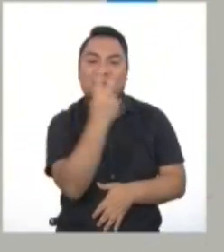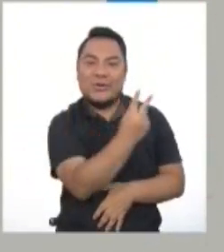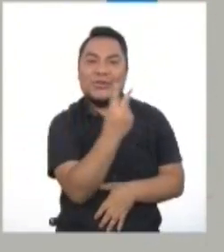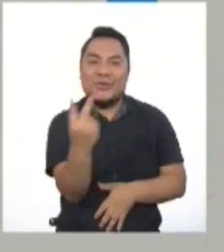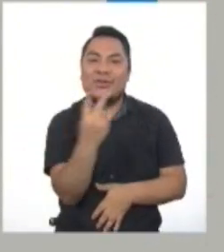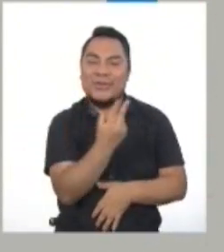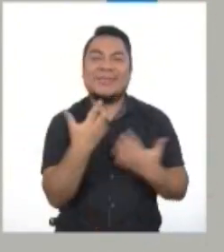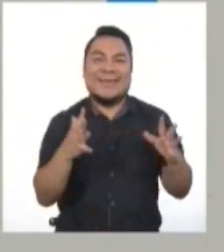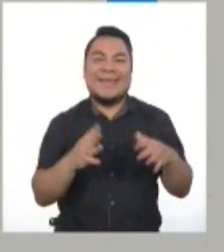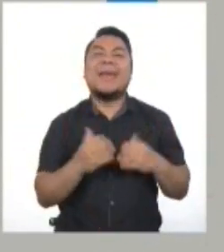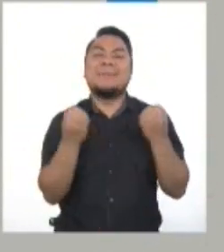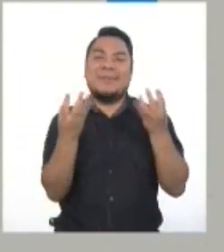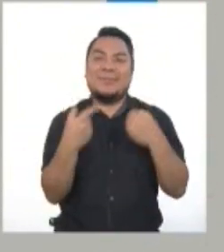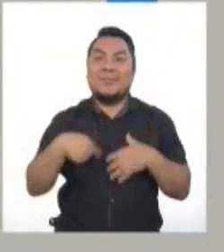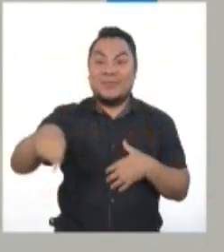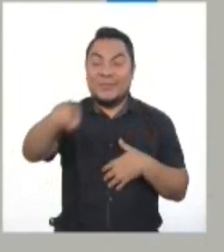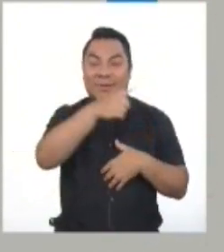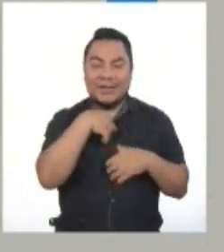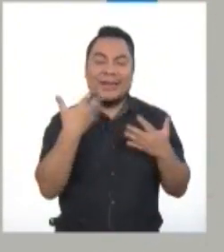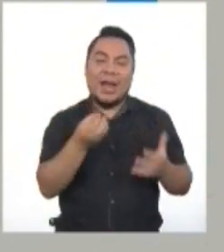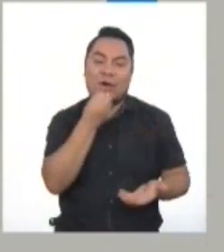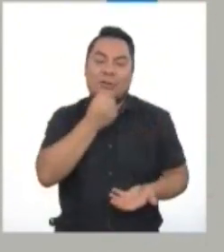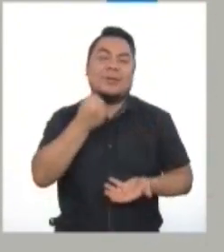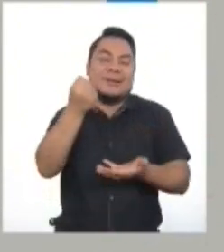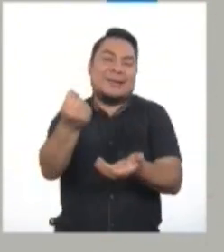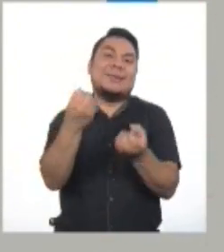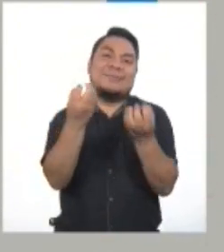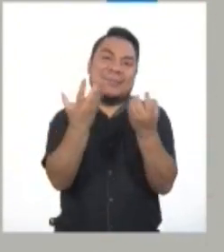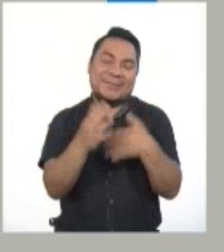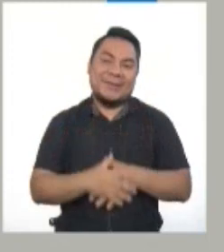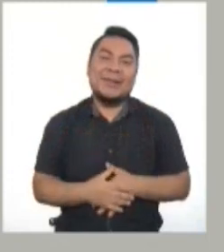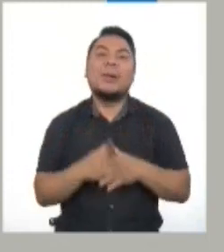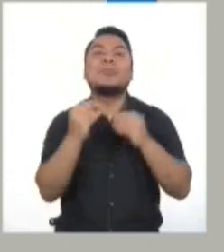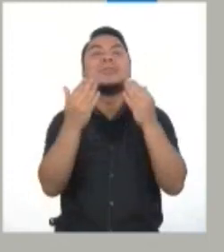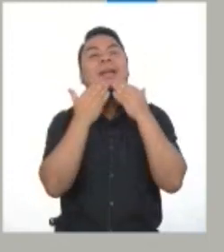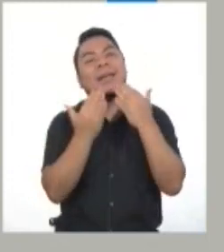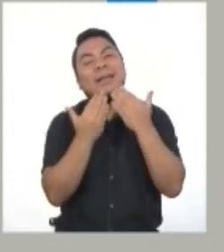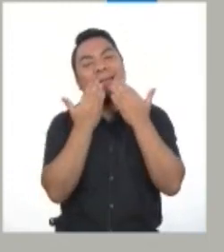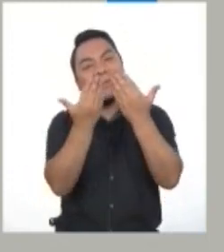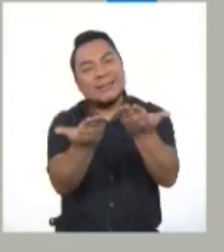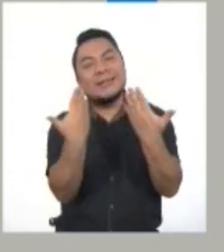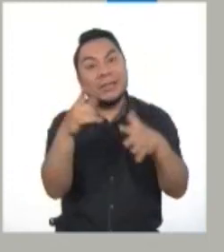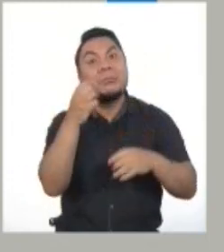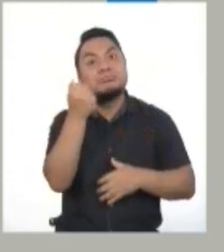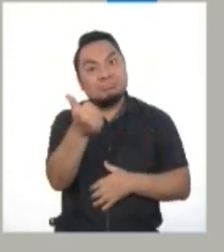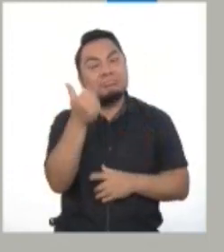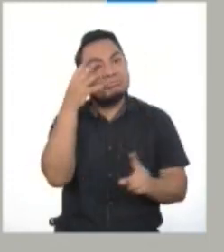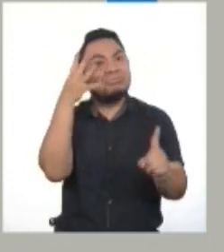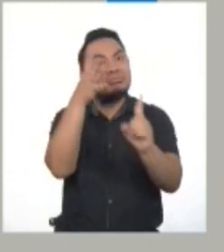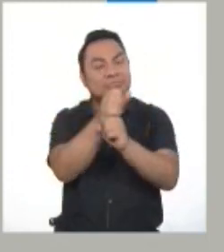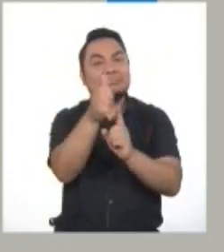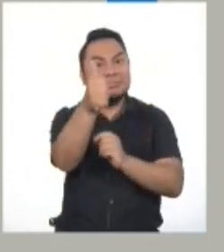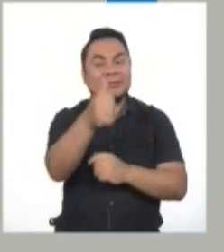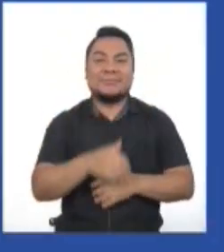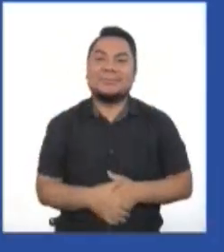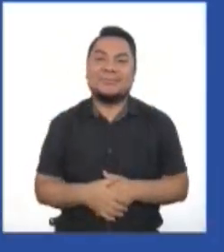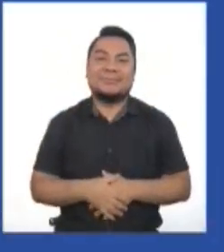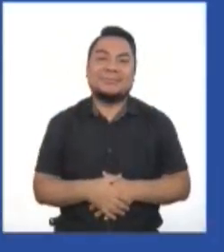Ahora sí, cada uno tiene el alimento que faltaba. Muchas gracias, chicos. Han logrado el cometido.